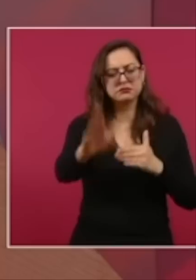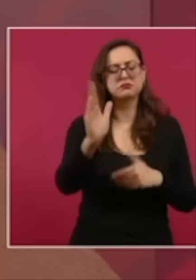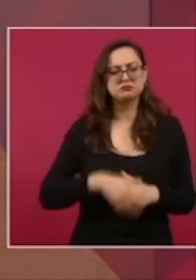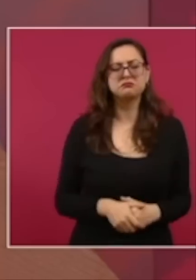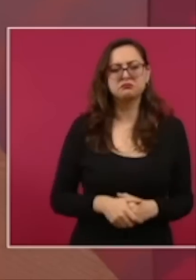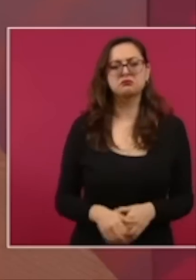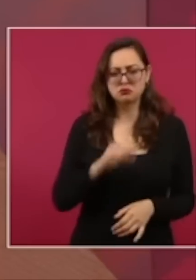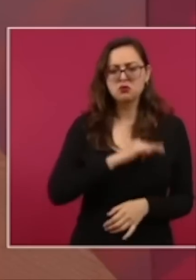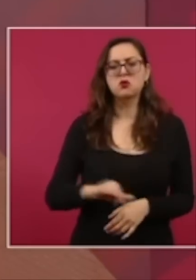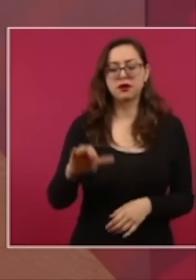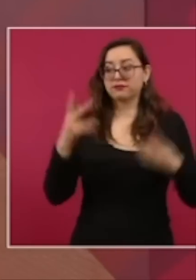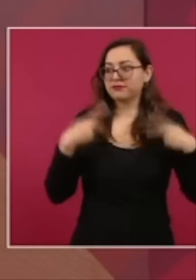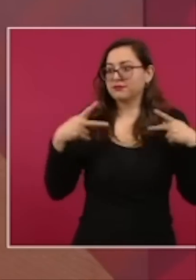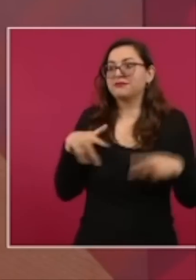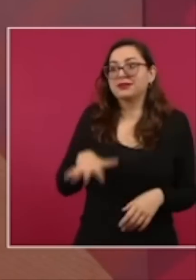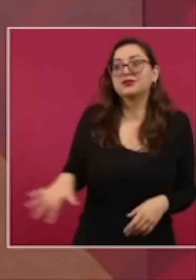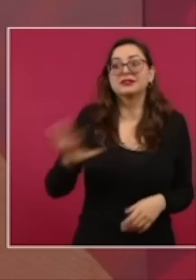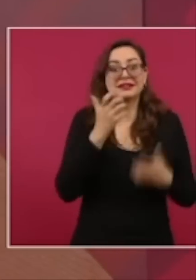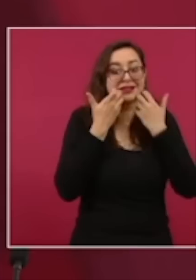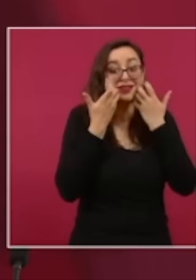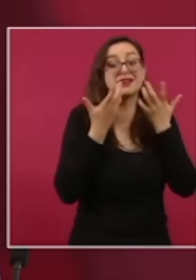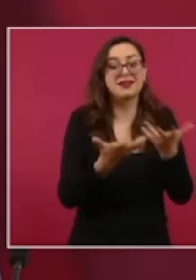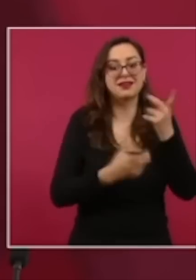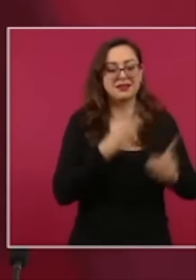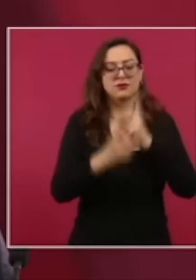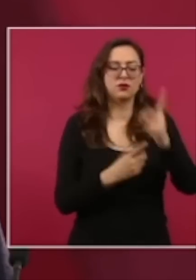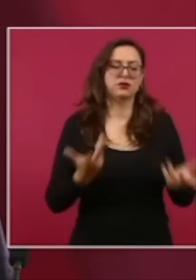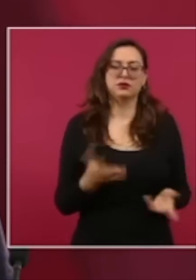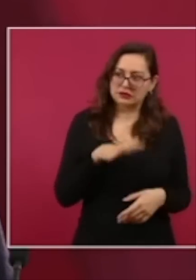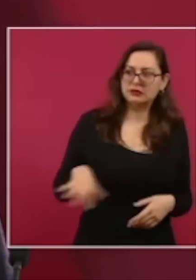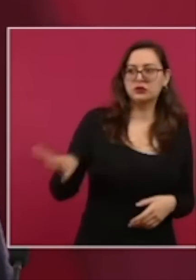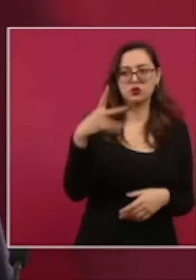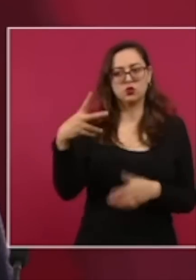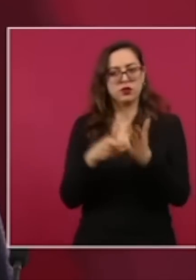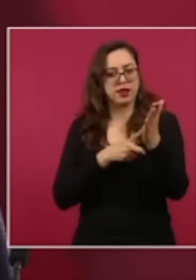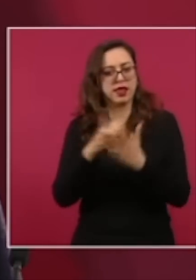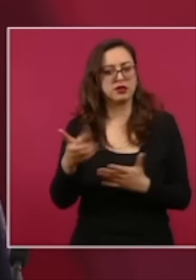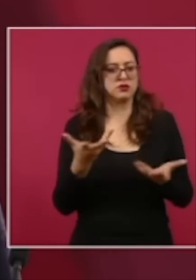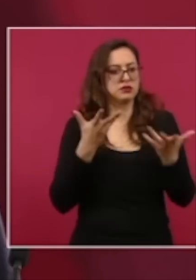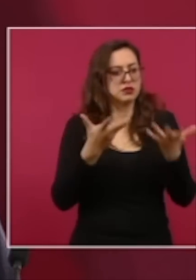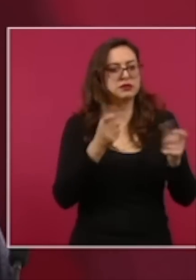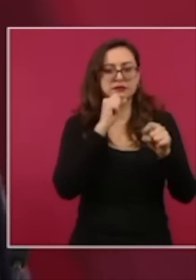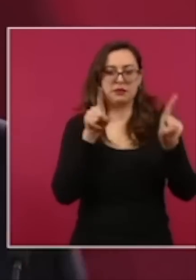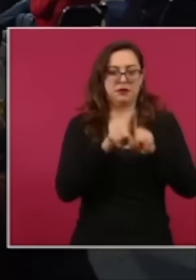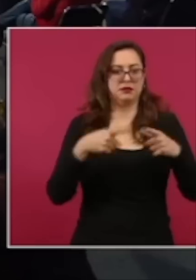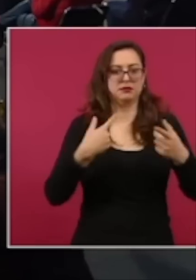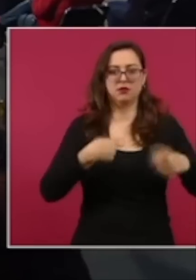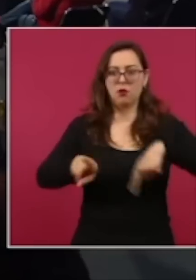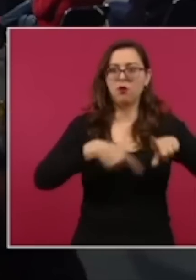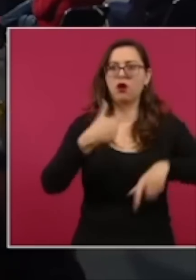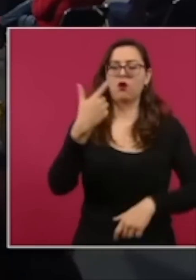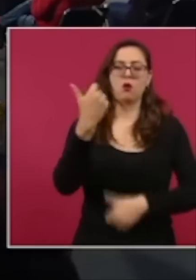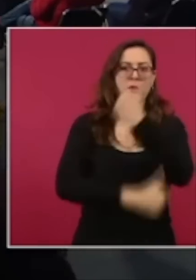porque la gente quiere eso y lo merece la afición. Entonces, lo que tú estás proponiendo